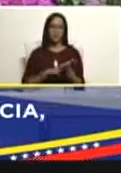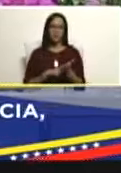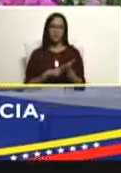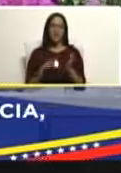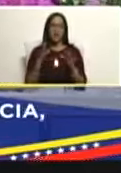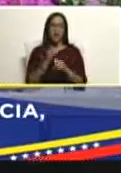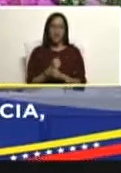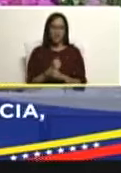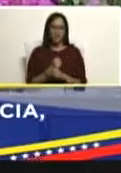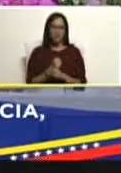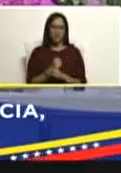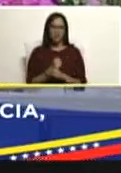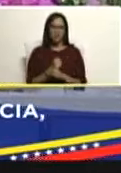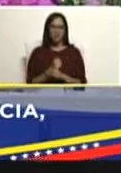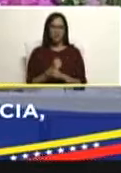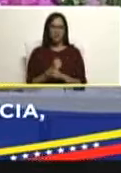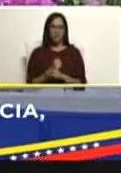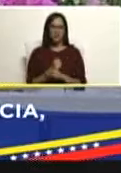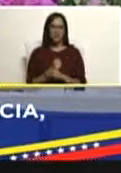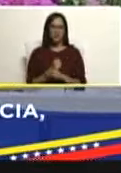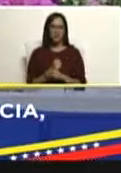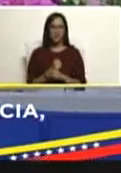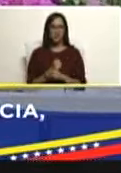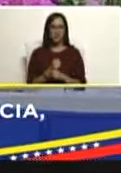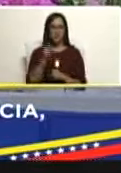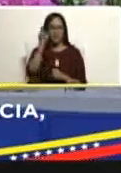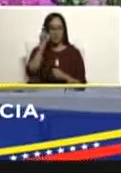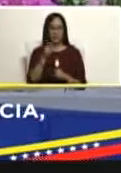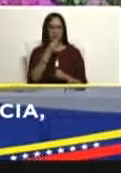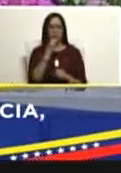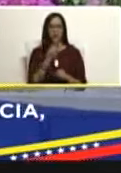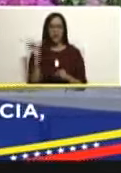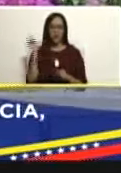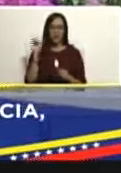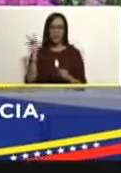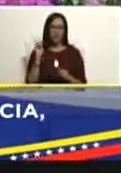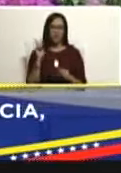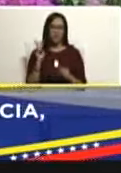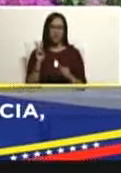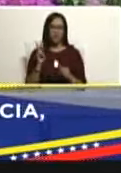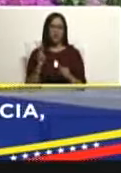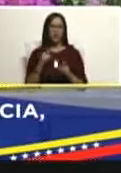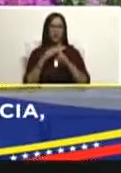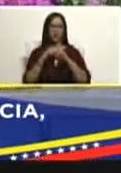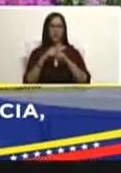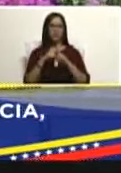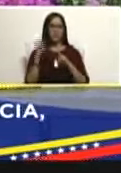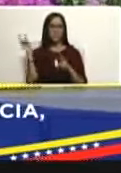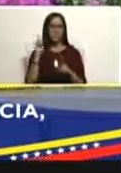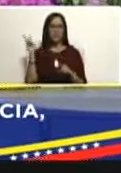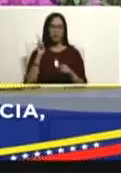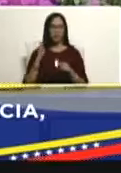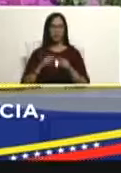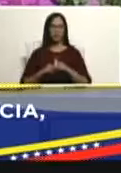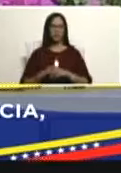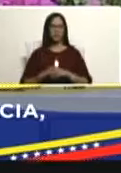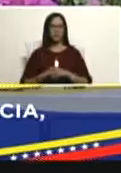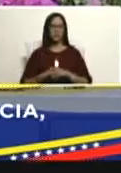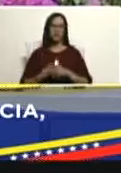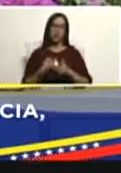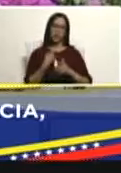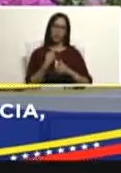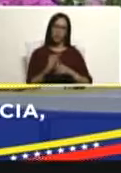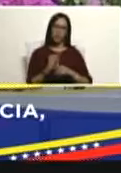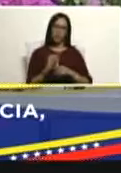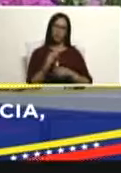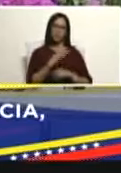creencia en el ser bueno de Venezuela, en el afirmativo venezolano. Y cuando digamos